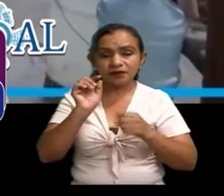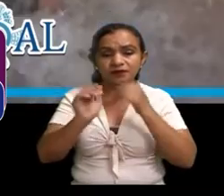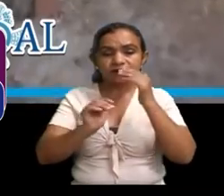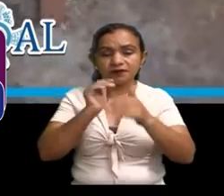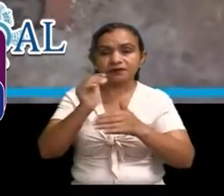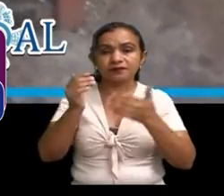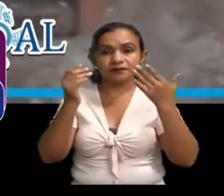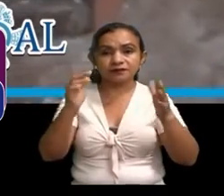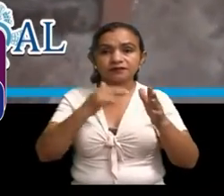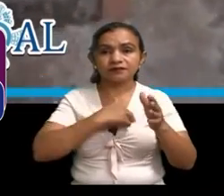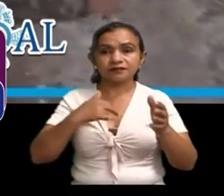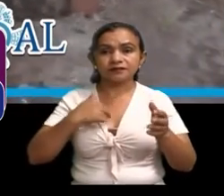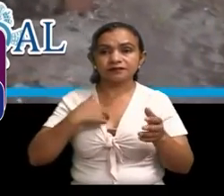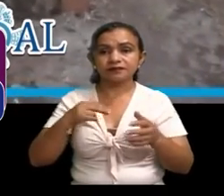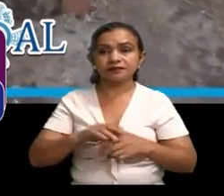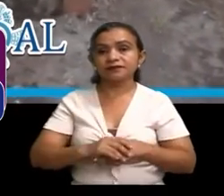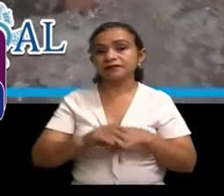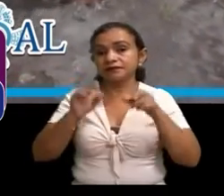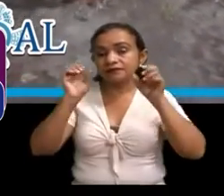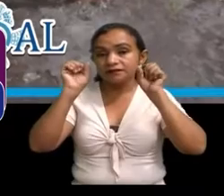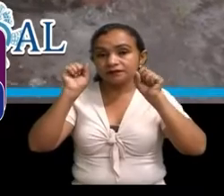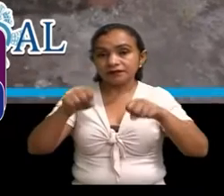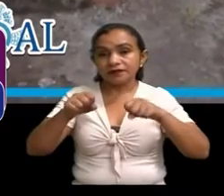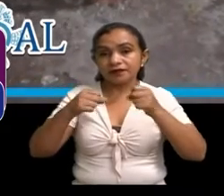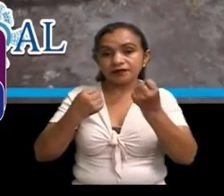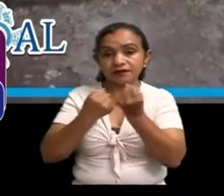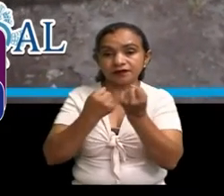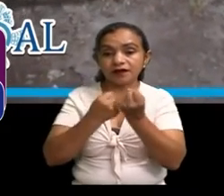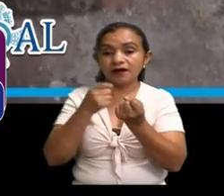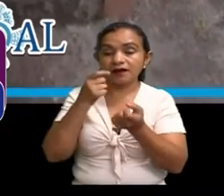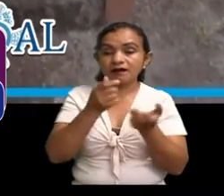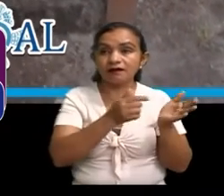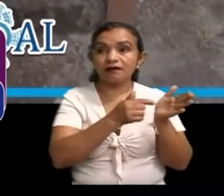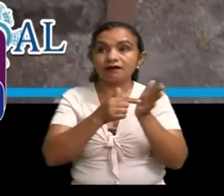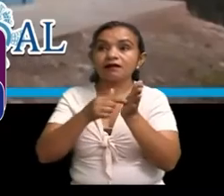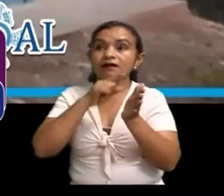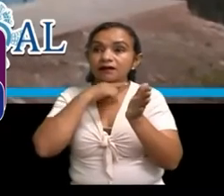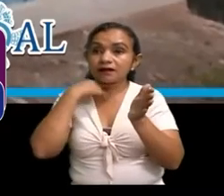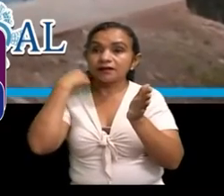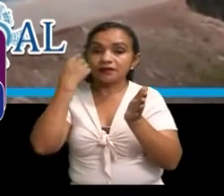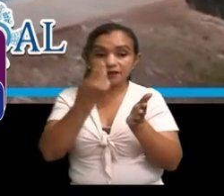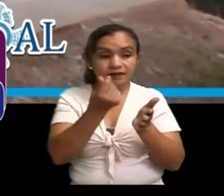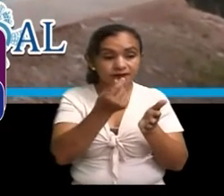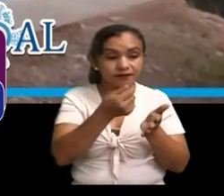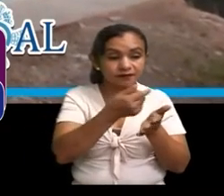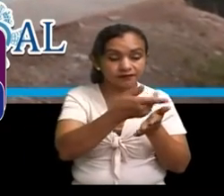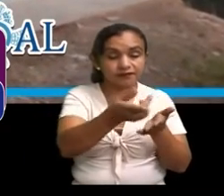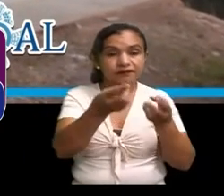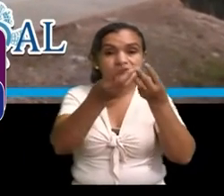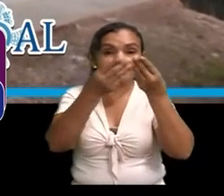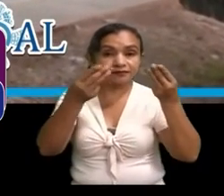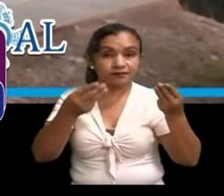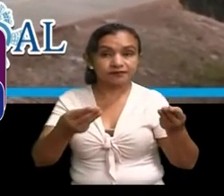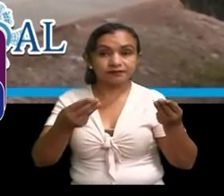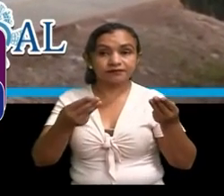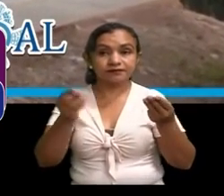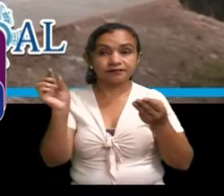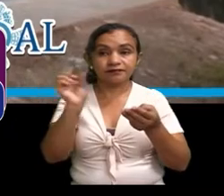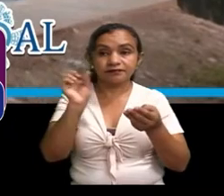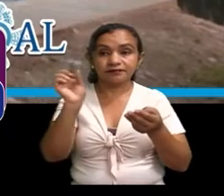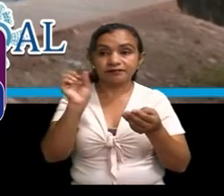las condiciones para que la cooperación diga, hombre, aquí están los recursos, porque al final hay recursos de cooperación y hay